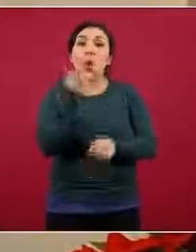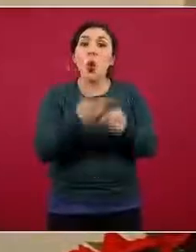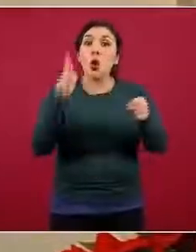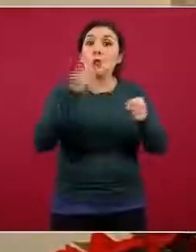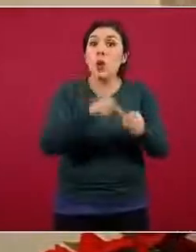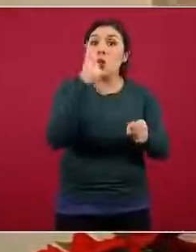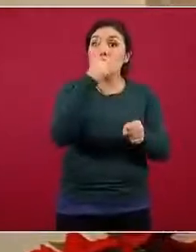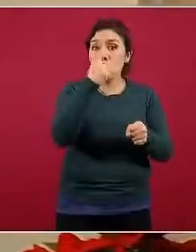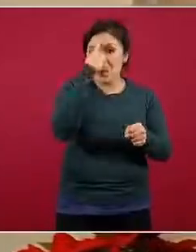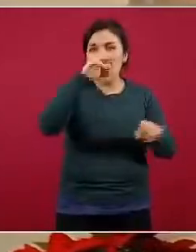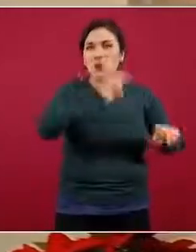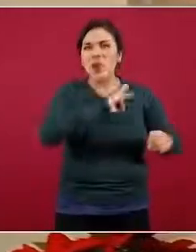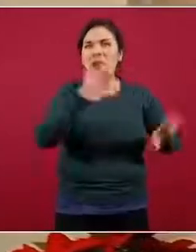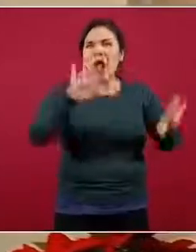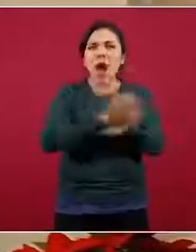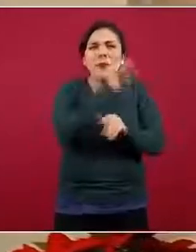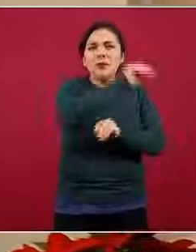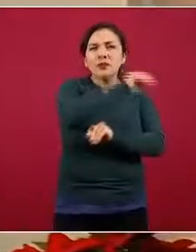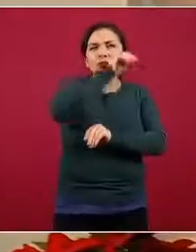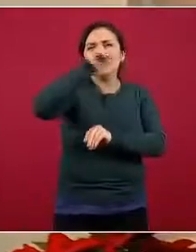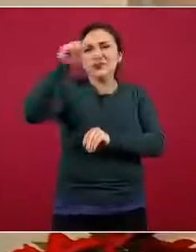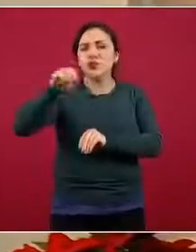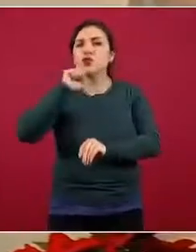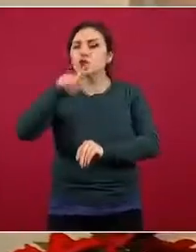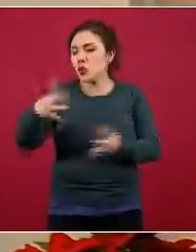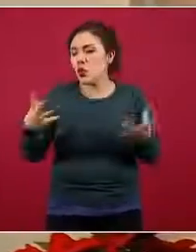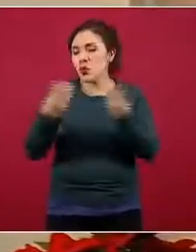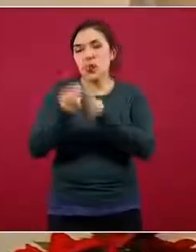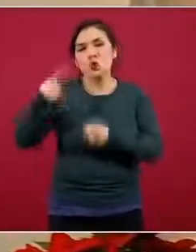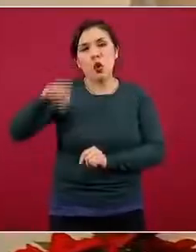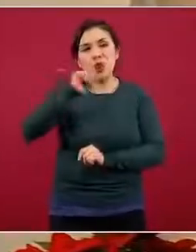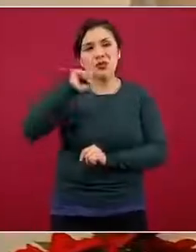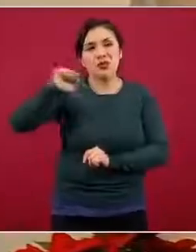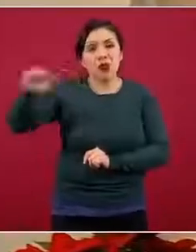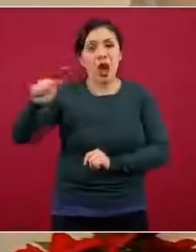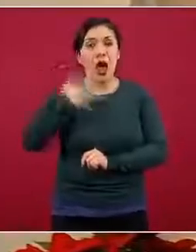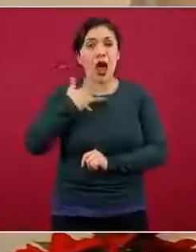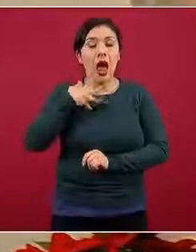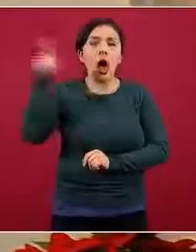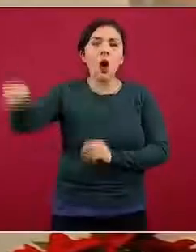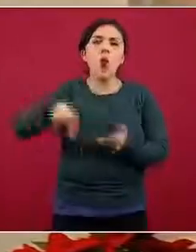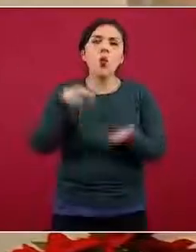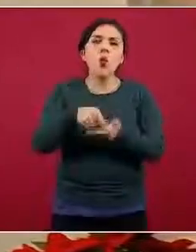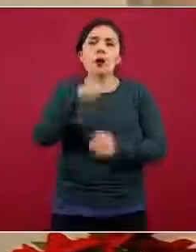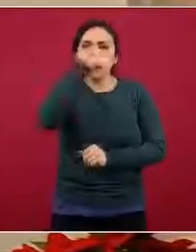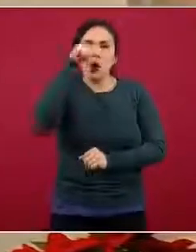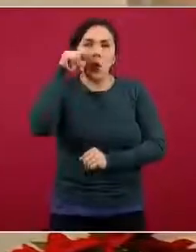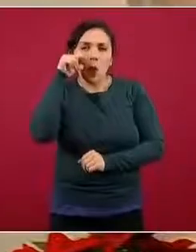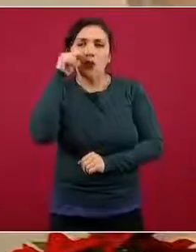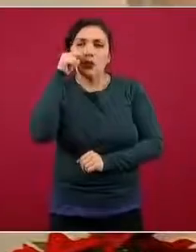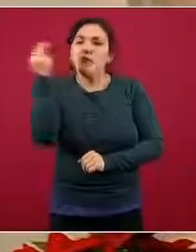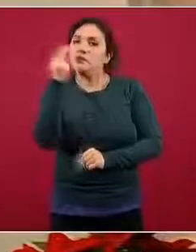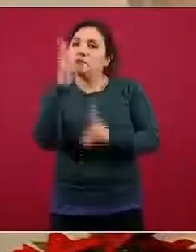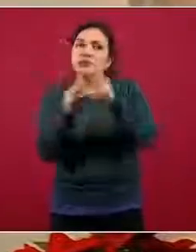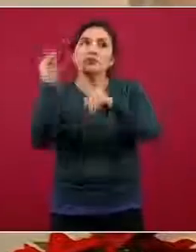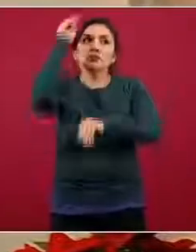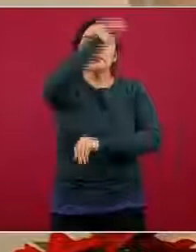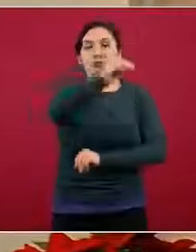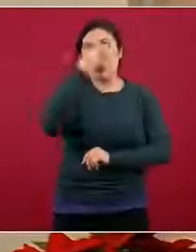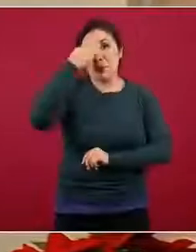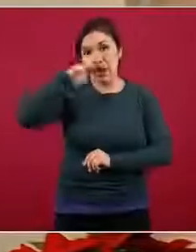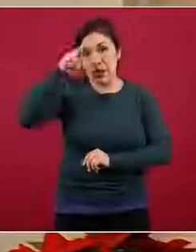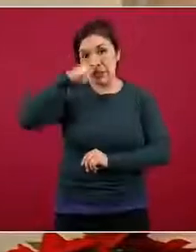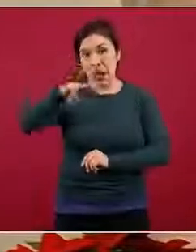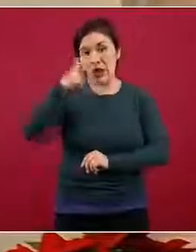hospitales móviles que tenemos, que son parte de la Secretaría de Salud Federal que teníamos en Ciudad Juárez, que se pasó a Mexicali,